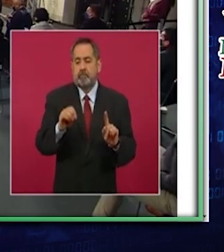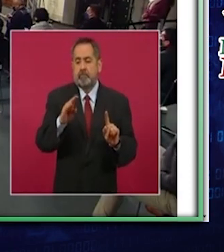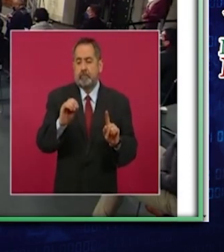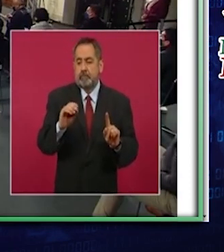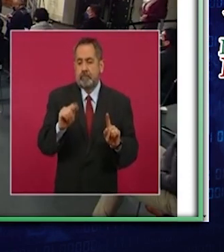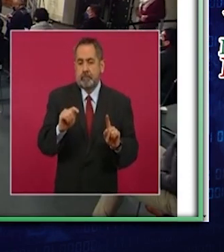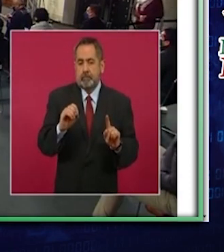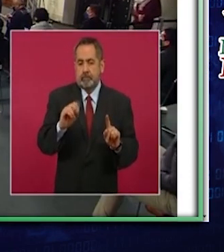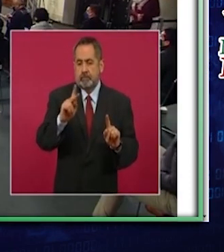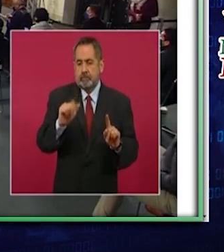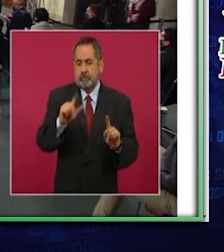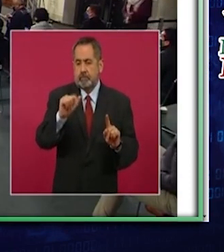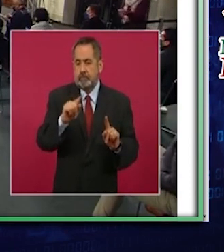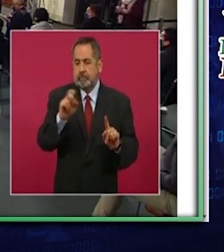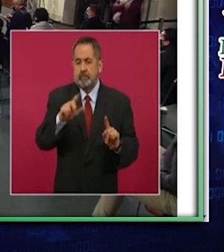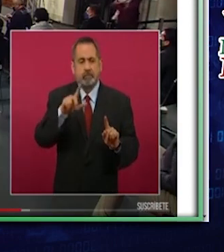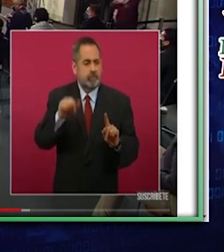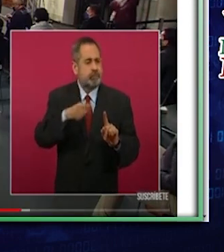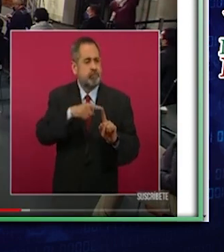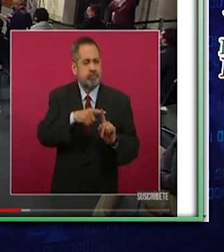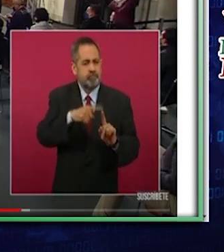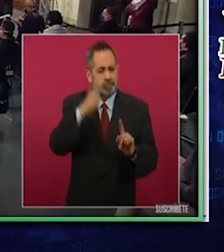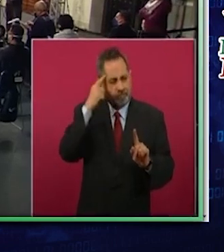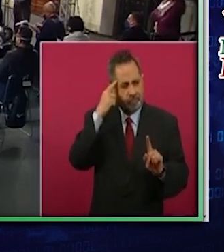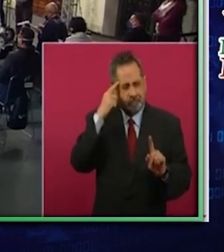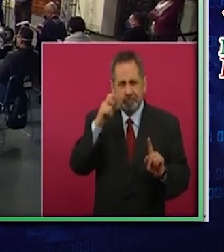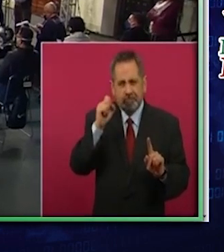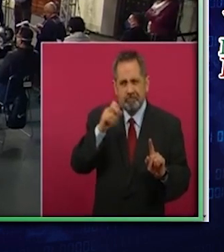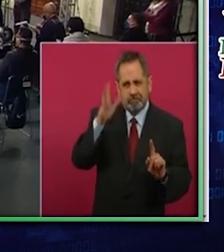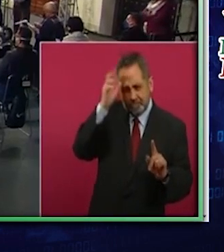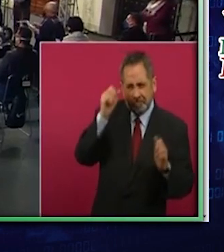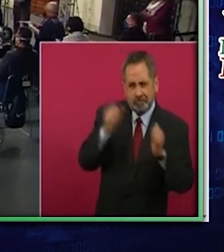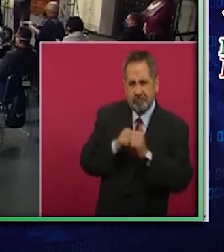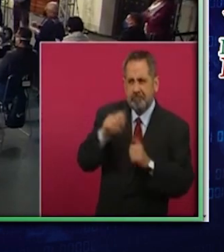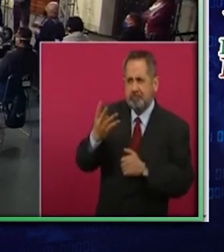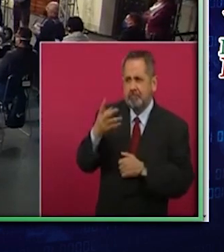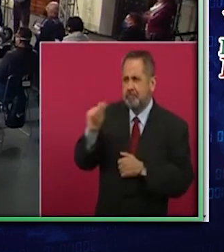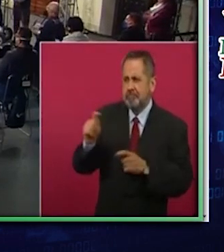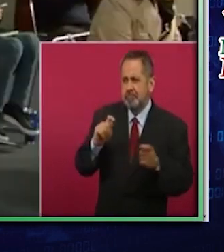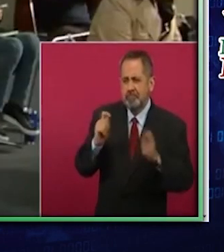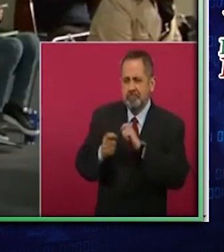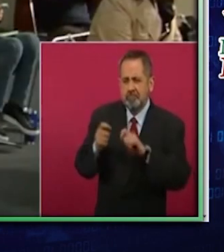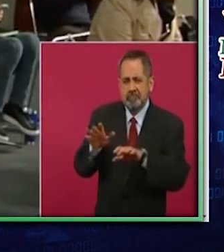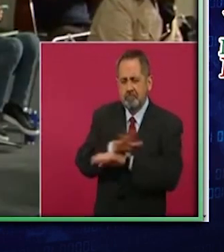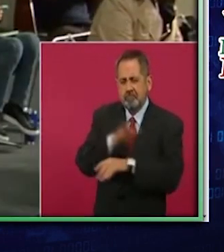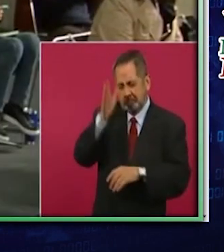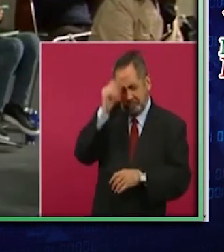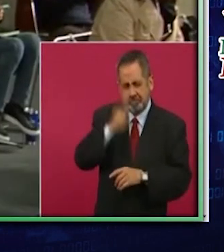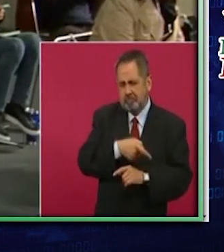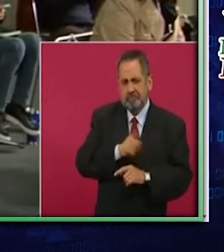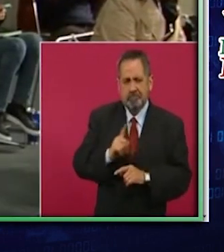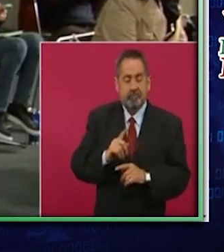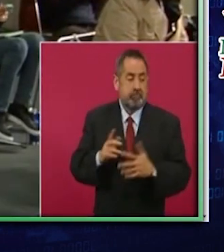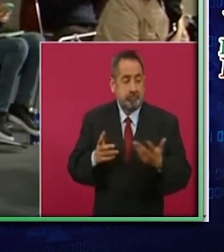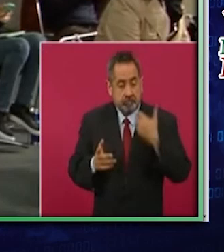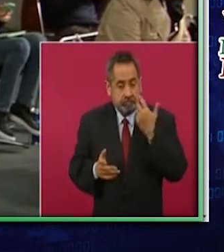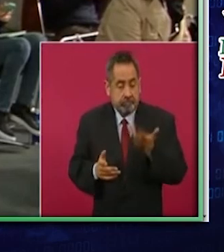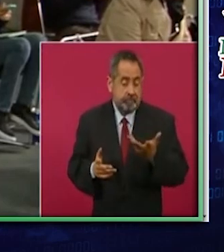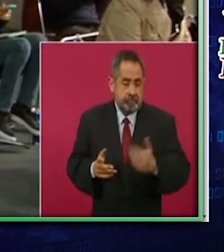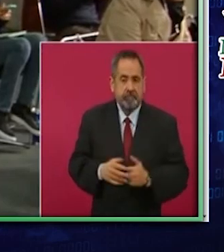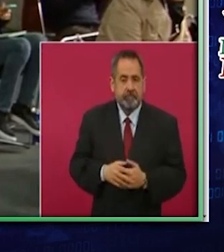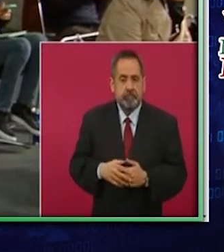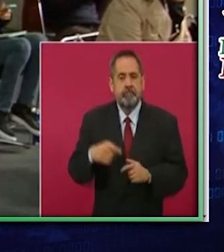quien está convencido de no estaba convencido del todo del proyecto de la cuarta transformación y ya ha mencionado también que